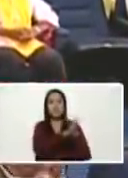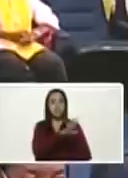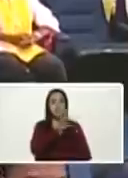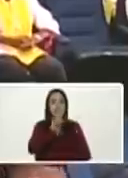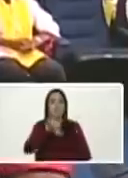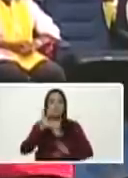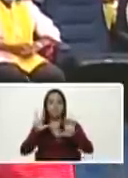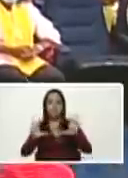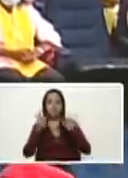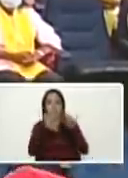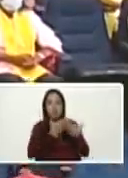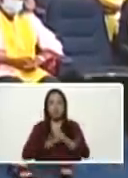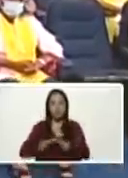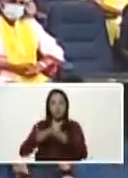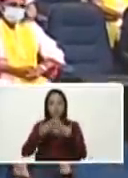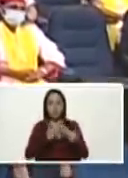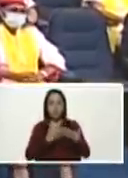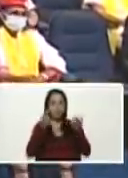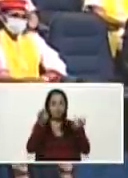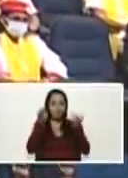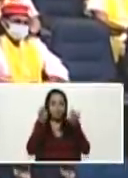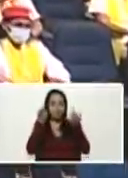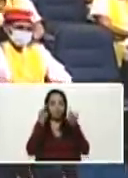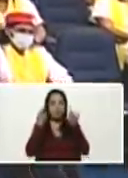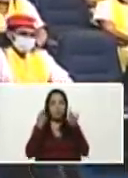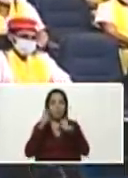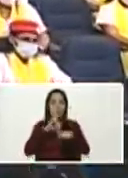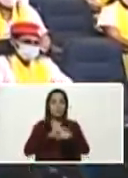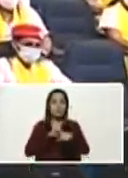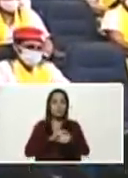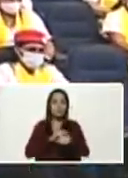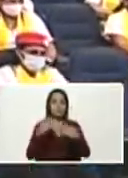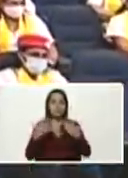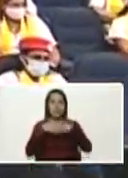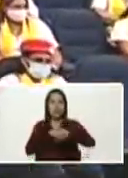37.528 estudiantes de formación de Medicina Integral Comunitaria,